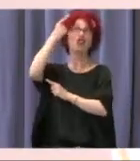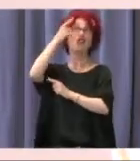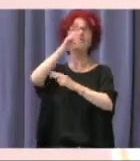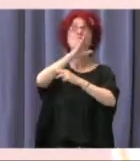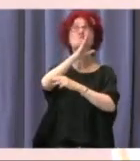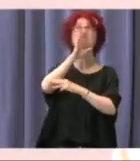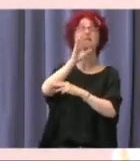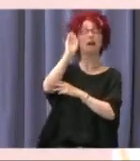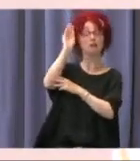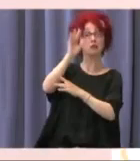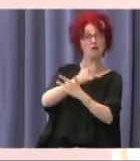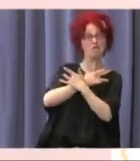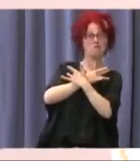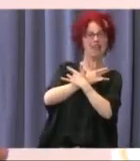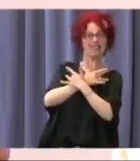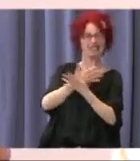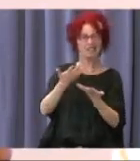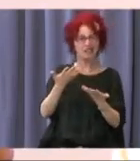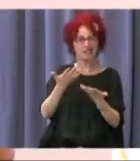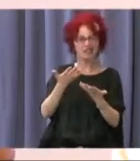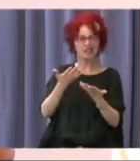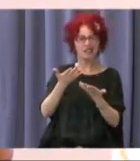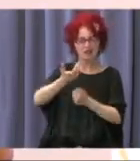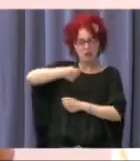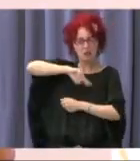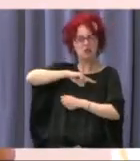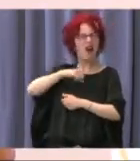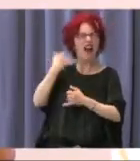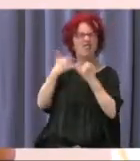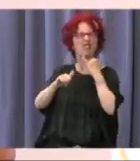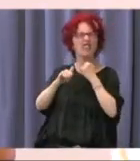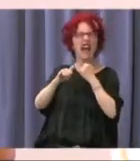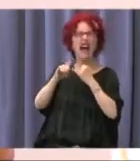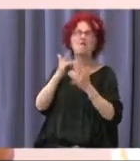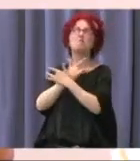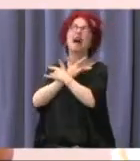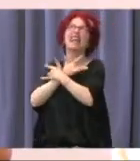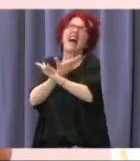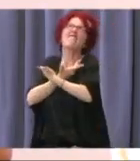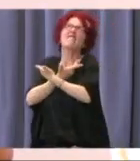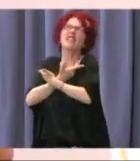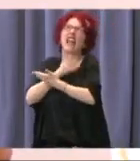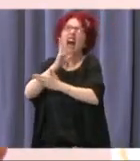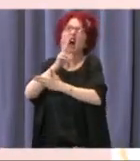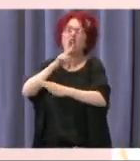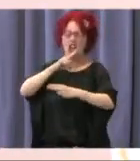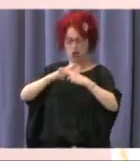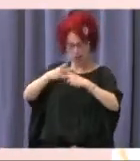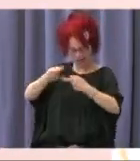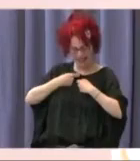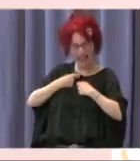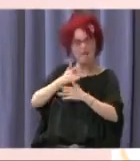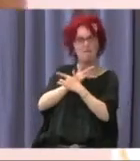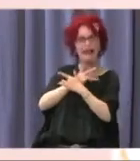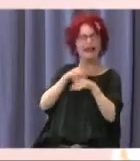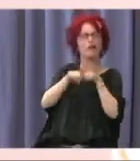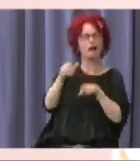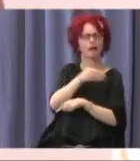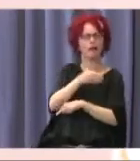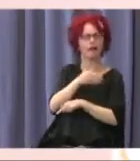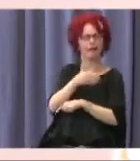para lo que ha quedado, que es un estereotipo de qué son las Maris, qué son las Marujas. Madre mía, tú lo preguntas en la clase y te hacen